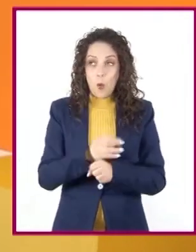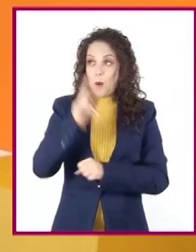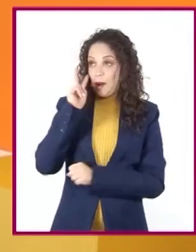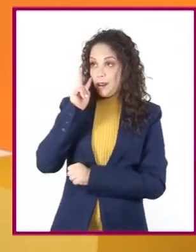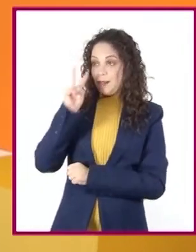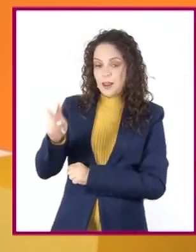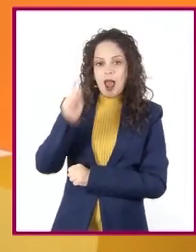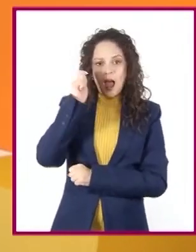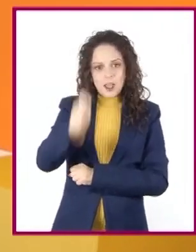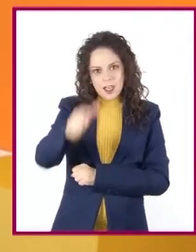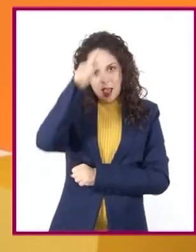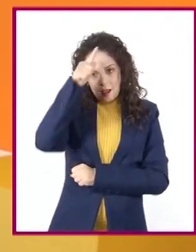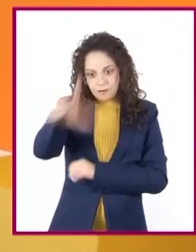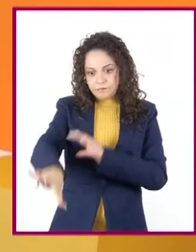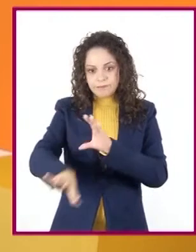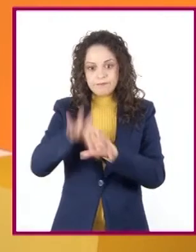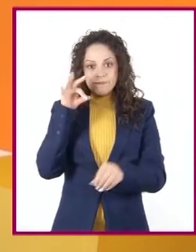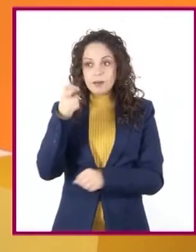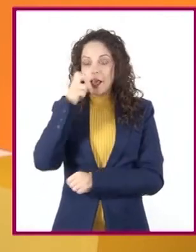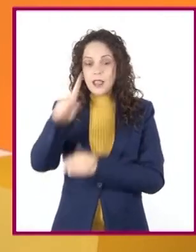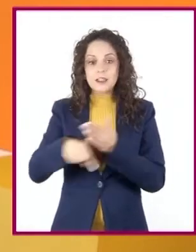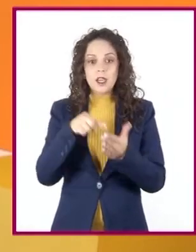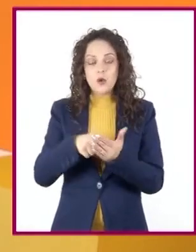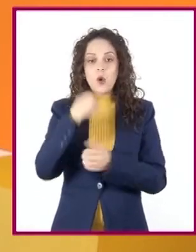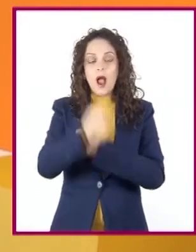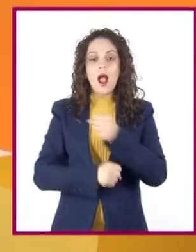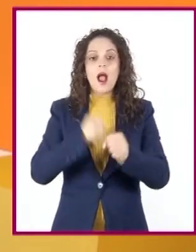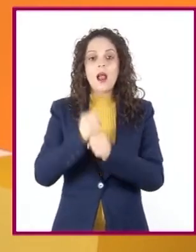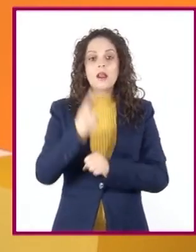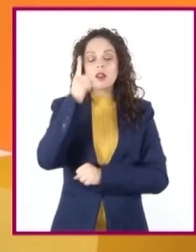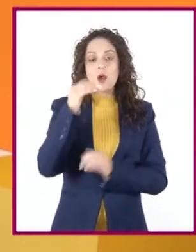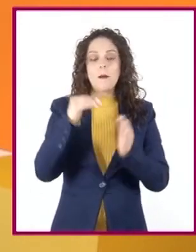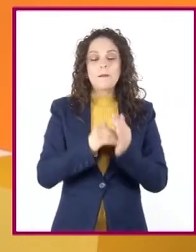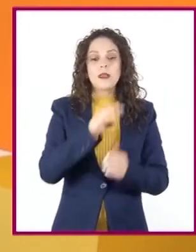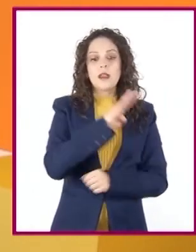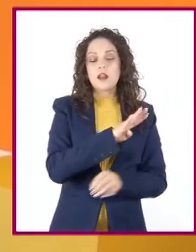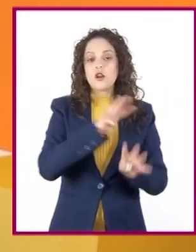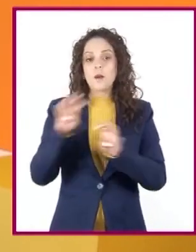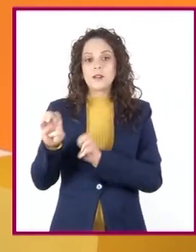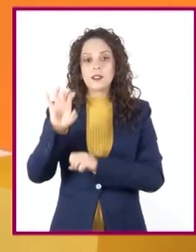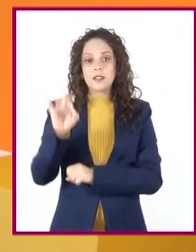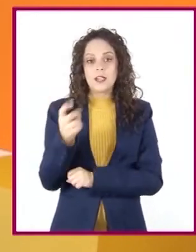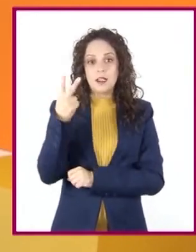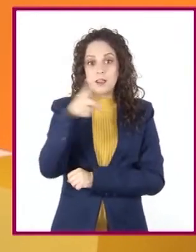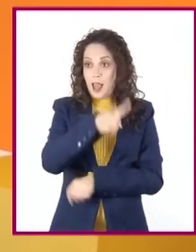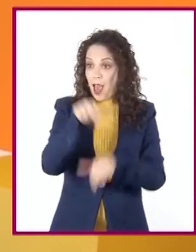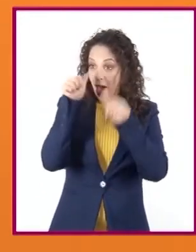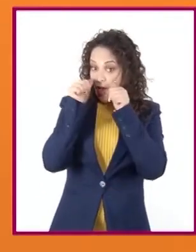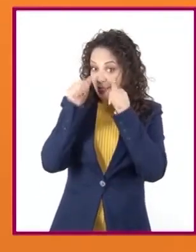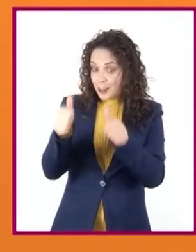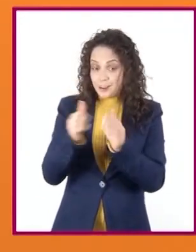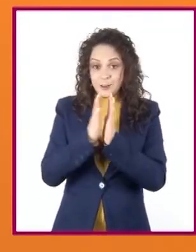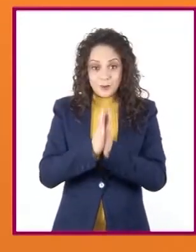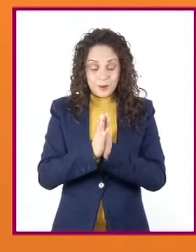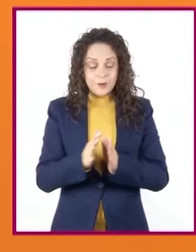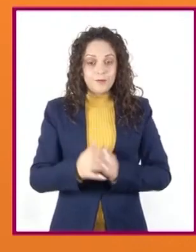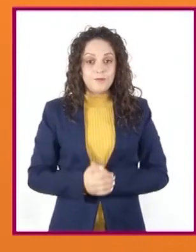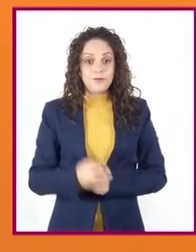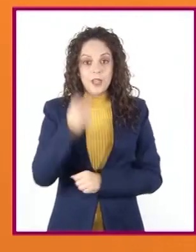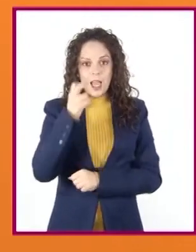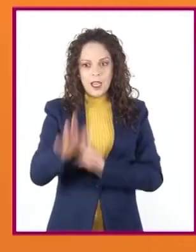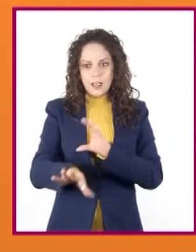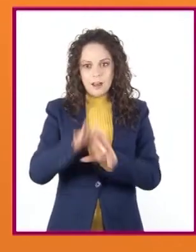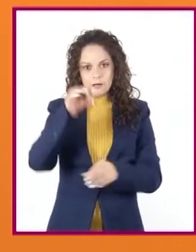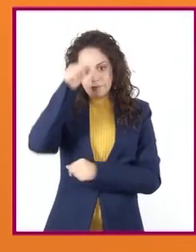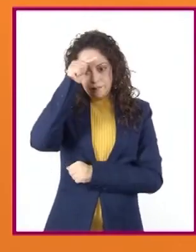se hizo en Monte Albán en 1932. Pongan mucha atención. El descubrimiento de